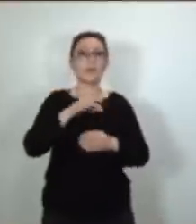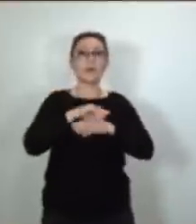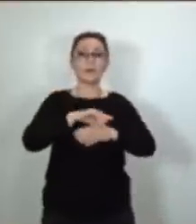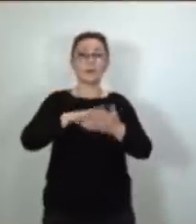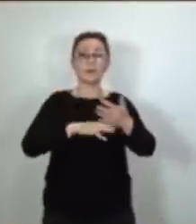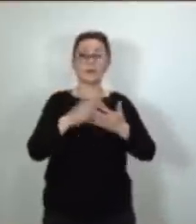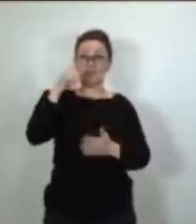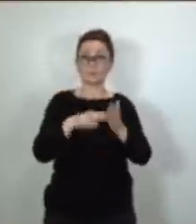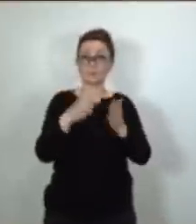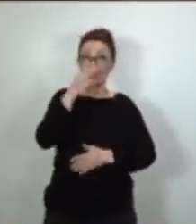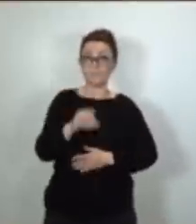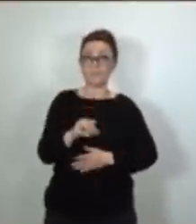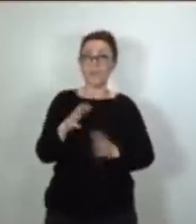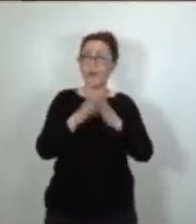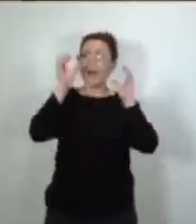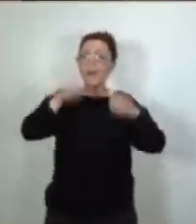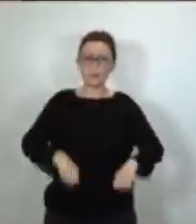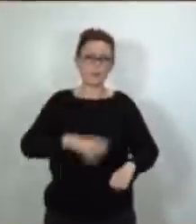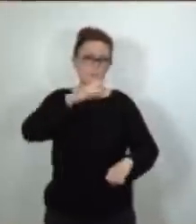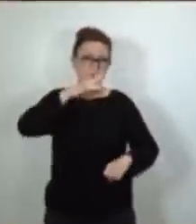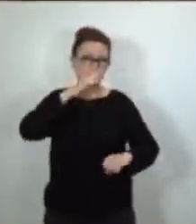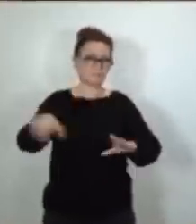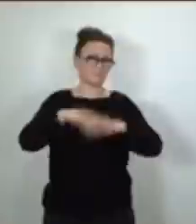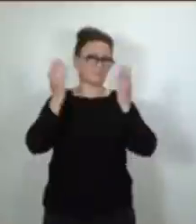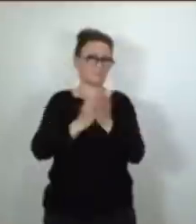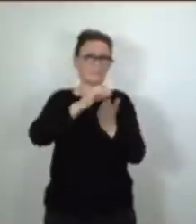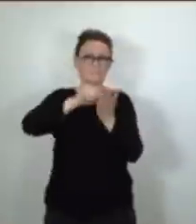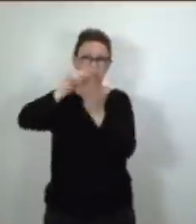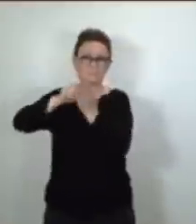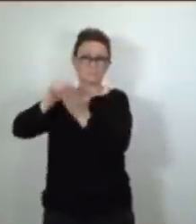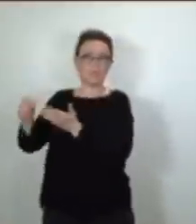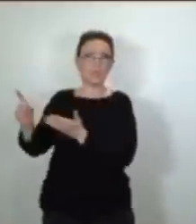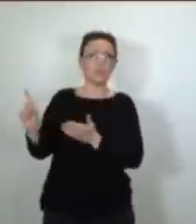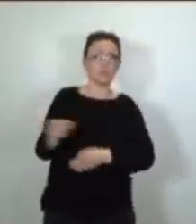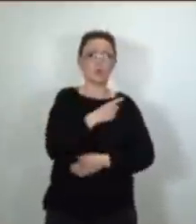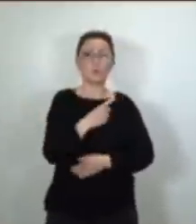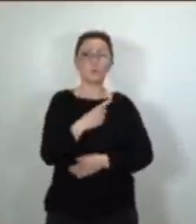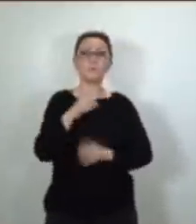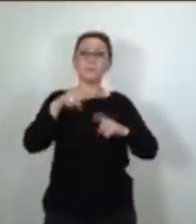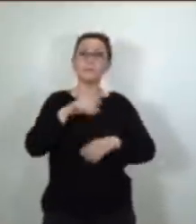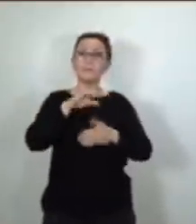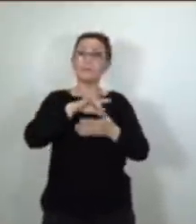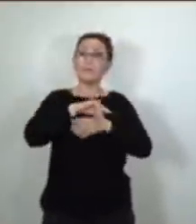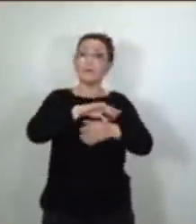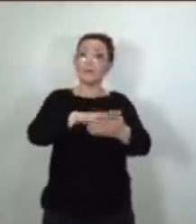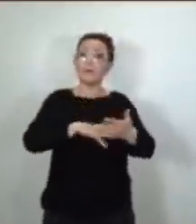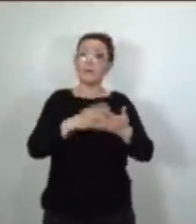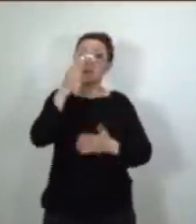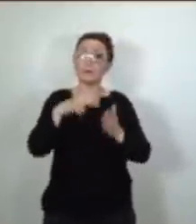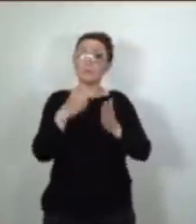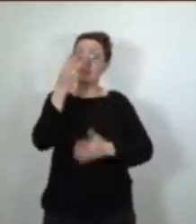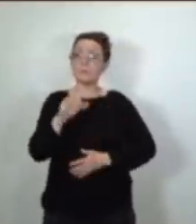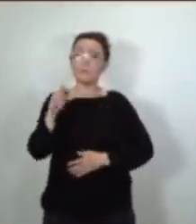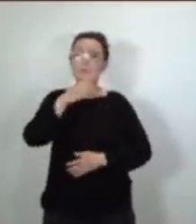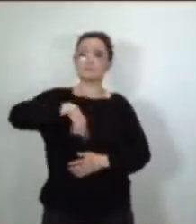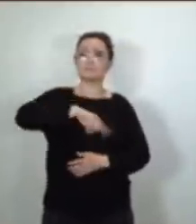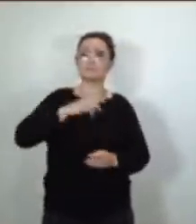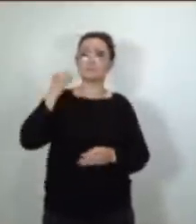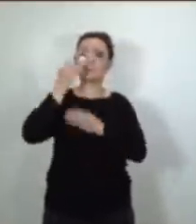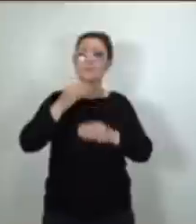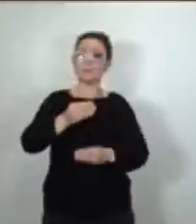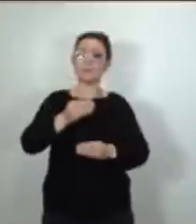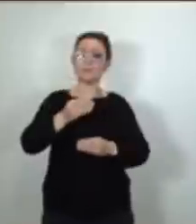acuerdo internacional firmado nunca por la comunidad internacional, y la Agenda 2030 pensamos que puede y debe ser la mejor hoja de